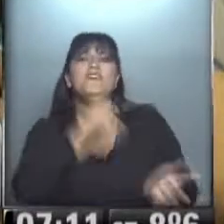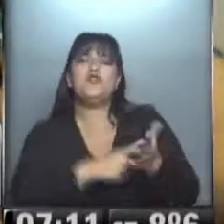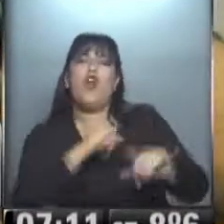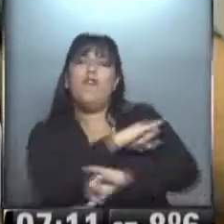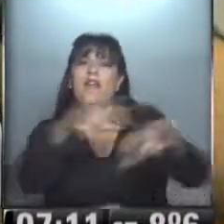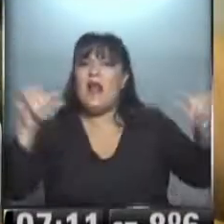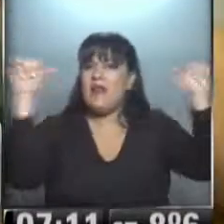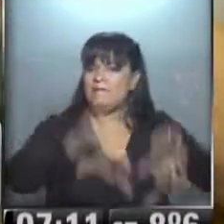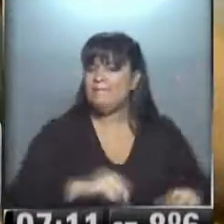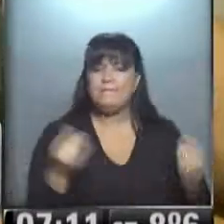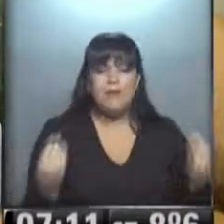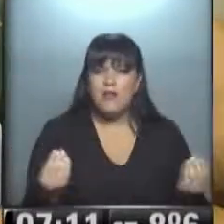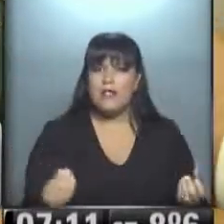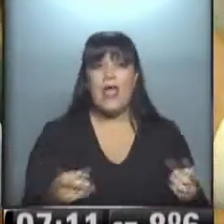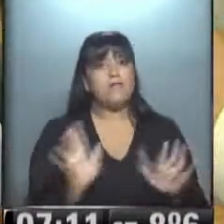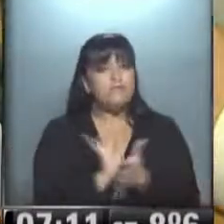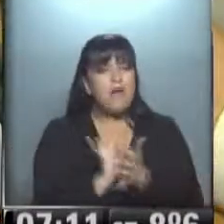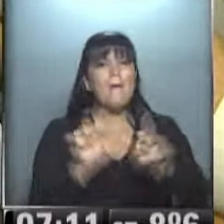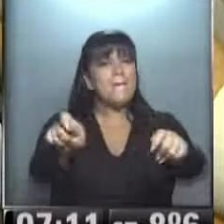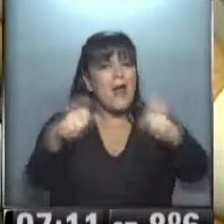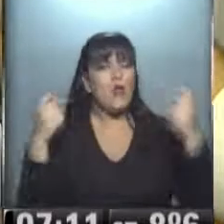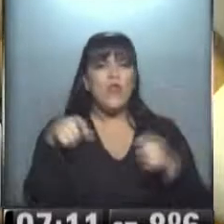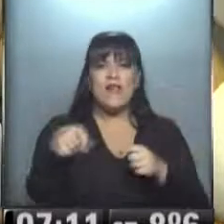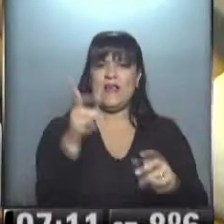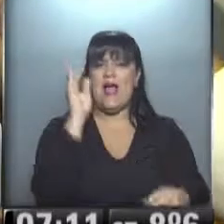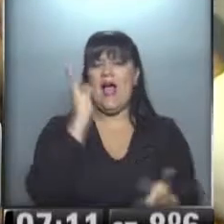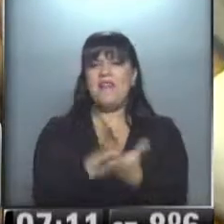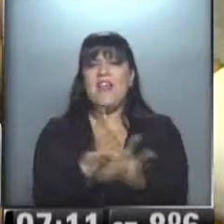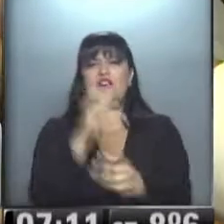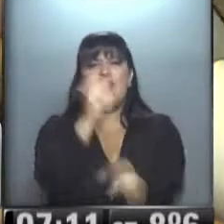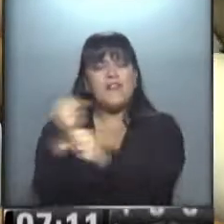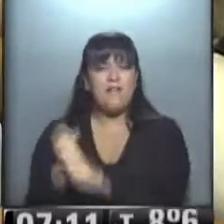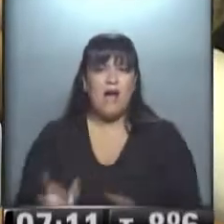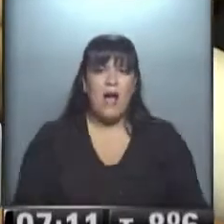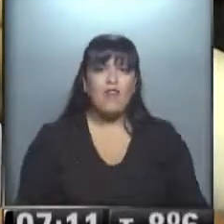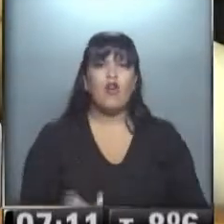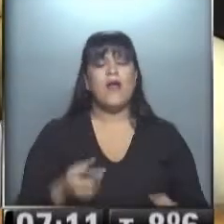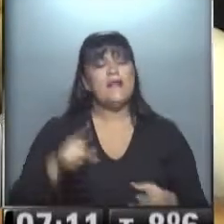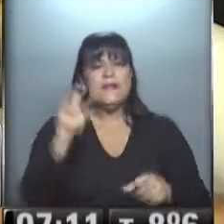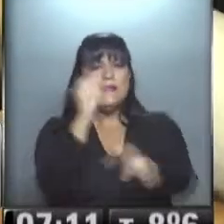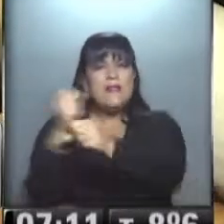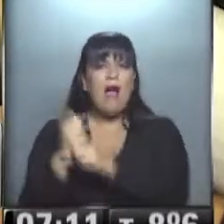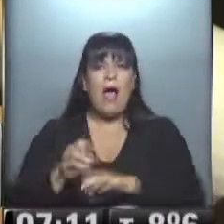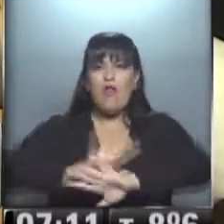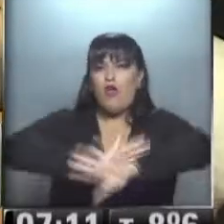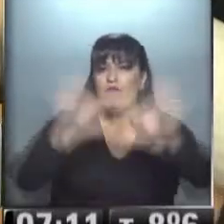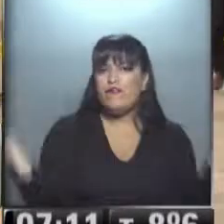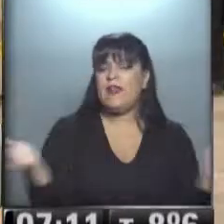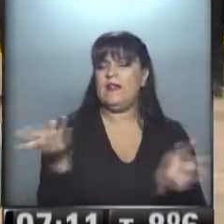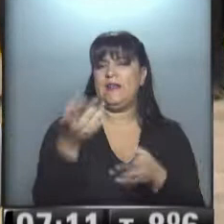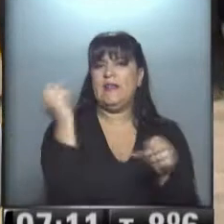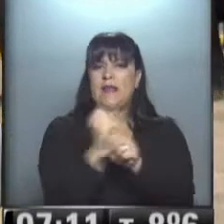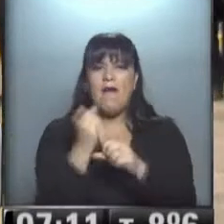ha afectado el derecho de los trabajadores, donde se ha pretendido dejar a los trabajadores sin sus puestos de